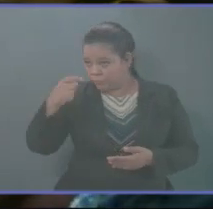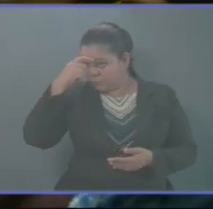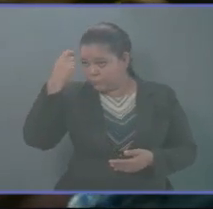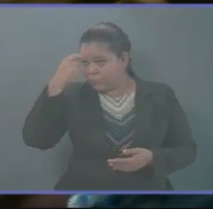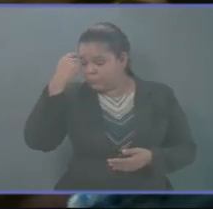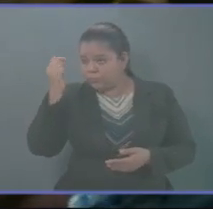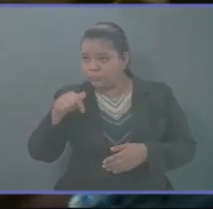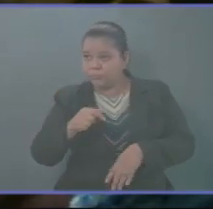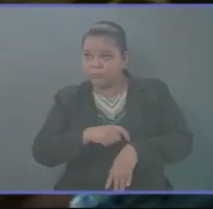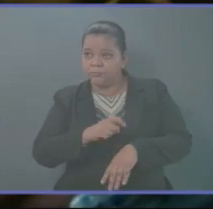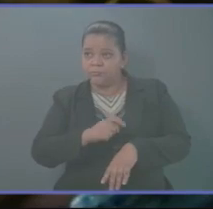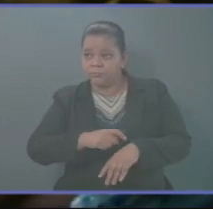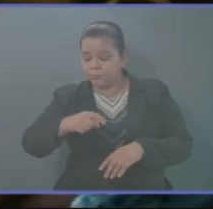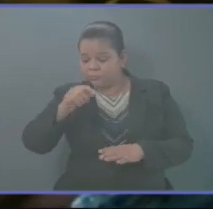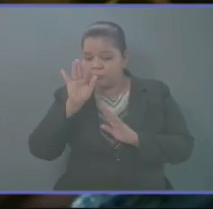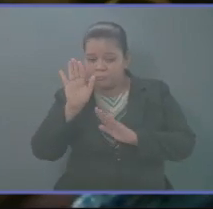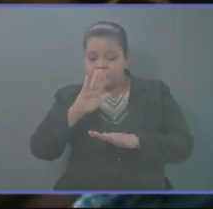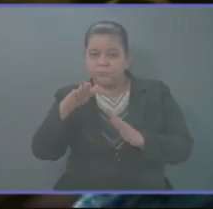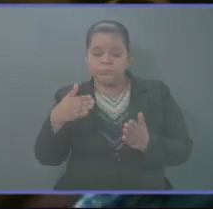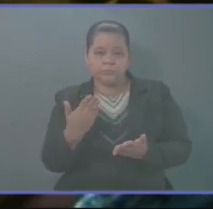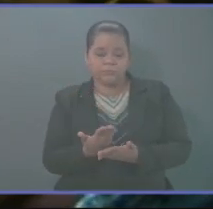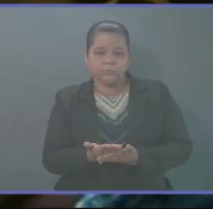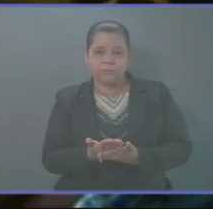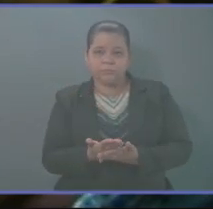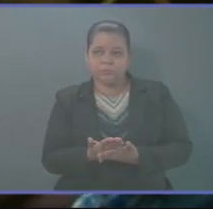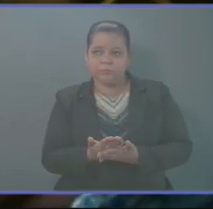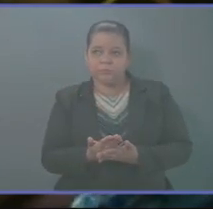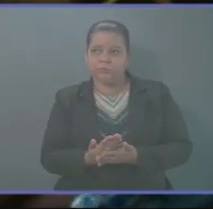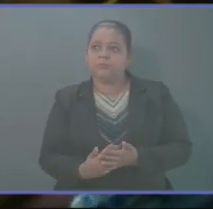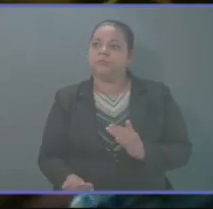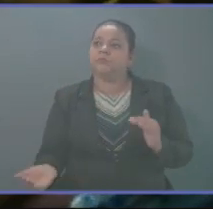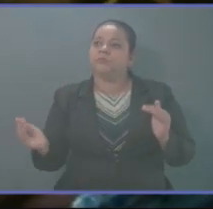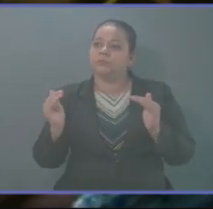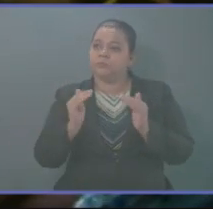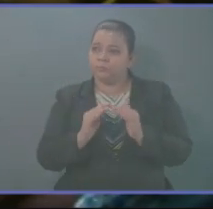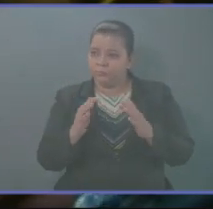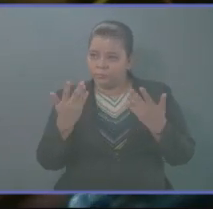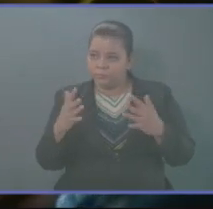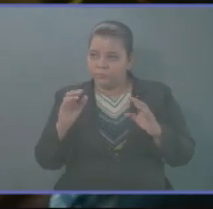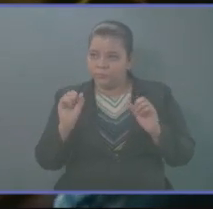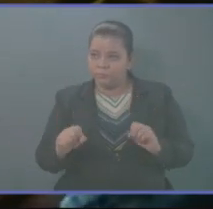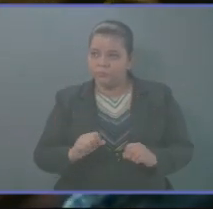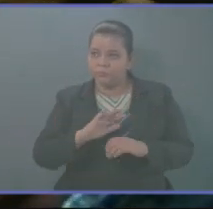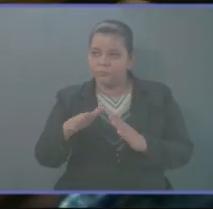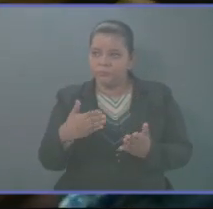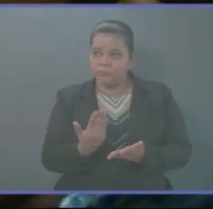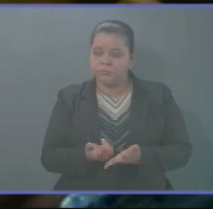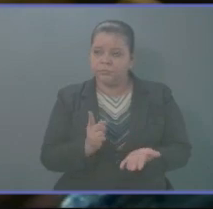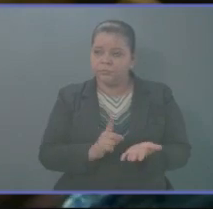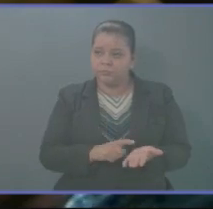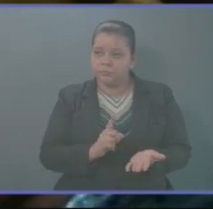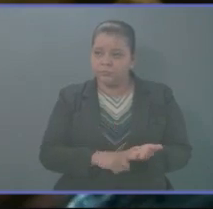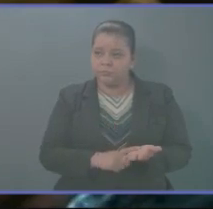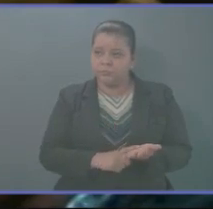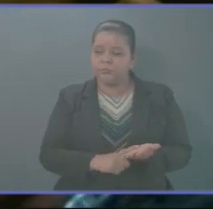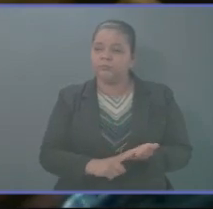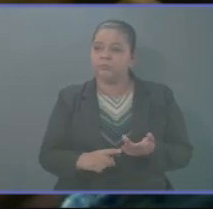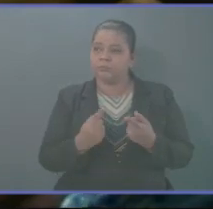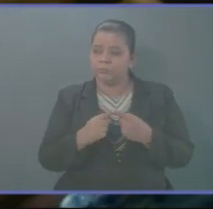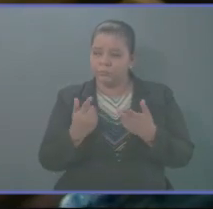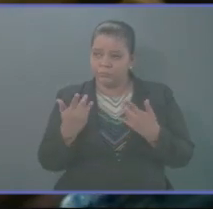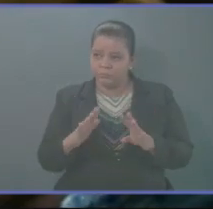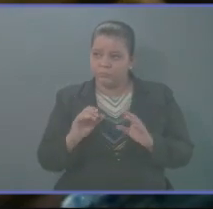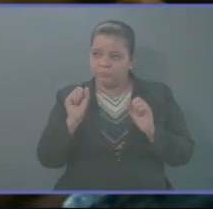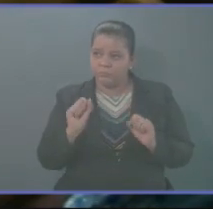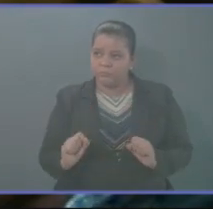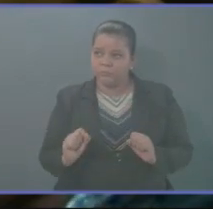este momento los trabajadores y trabajadoras, y también pues que esto tal vez no venga por un lado a